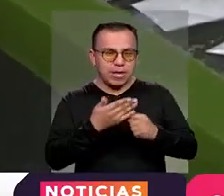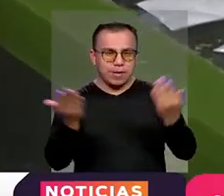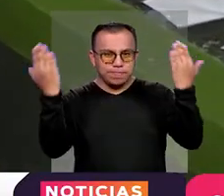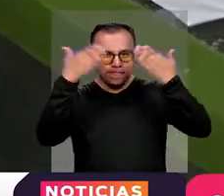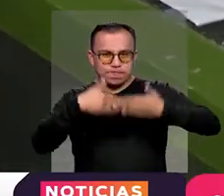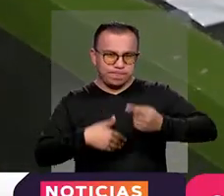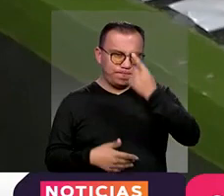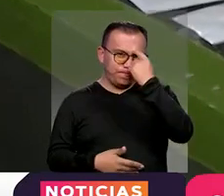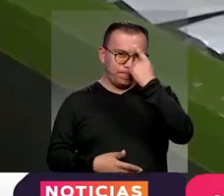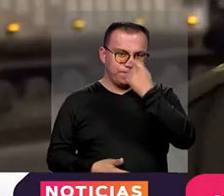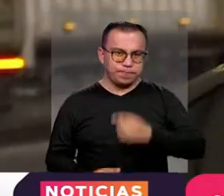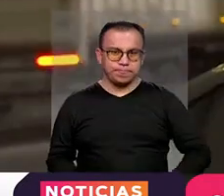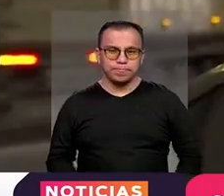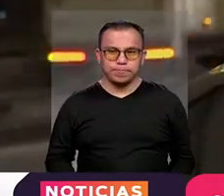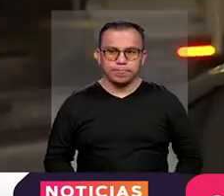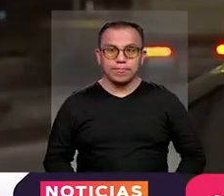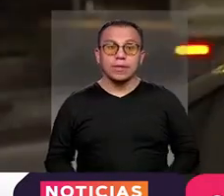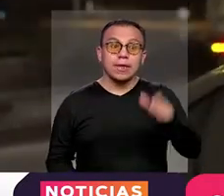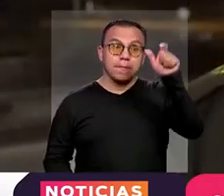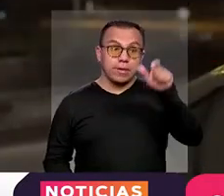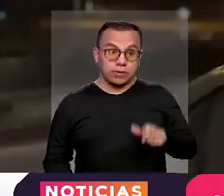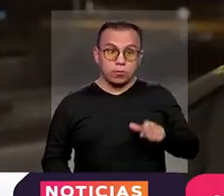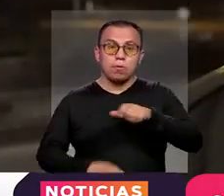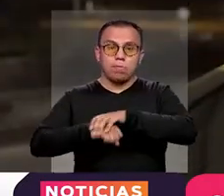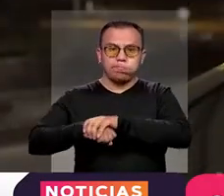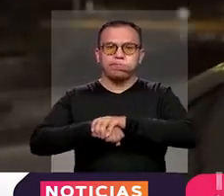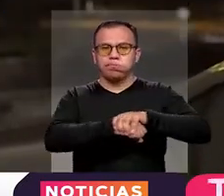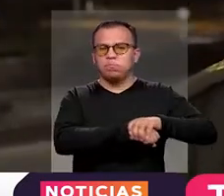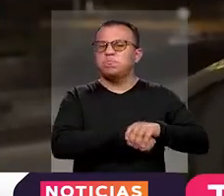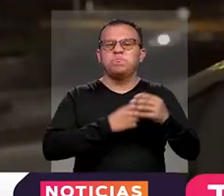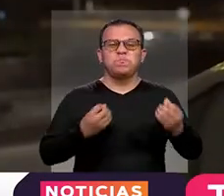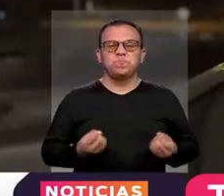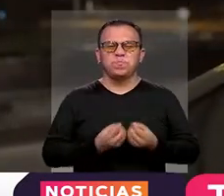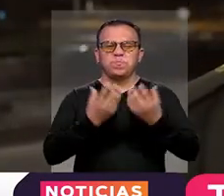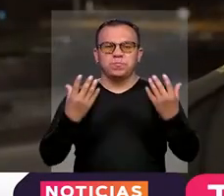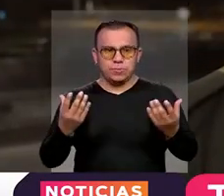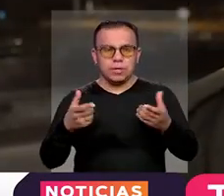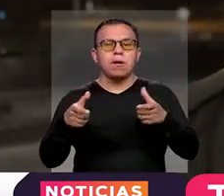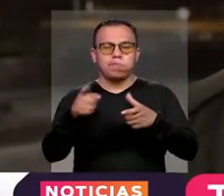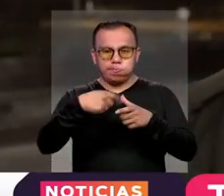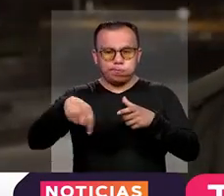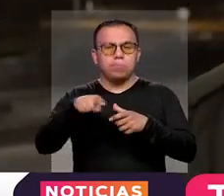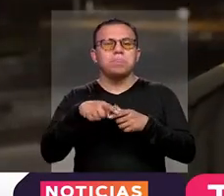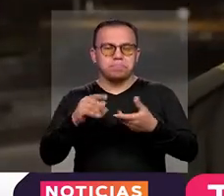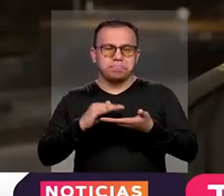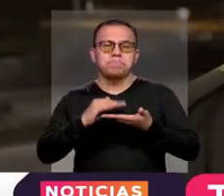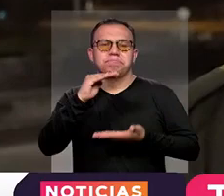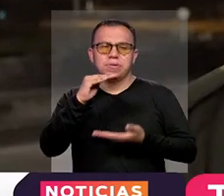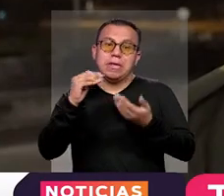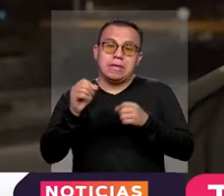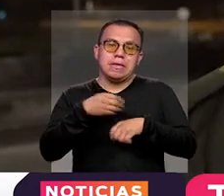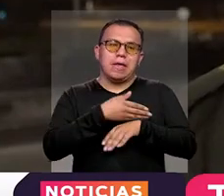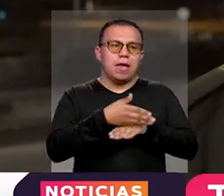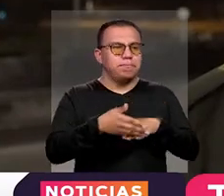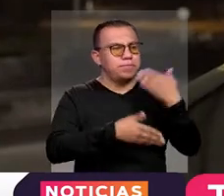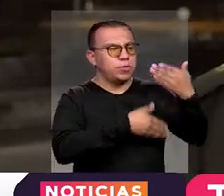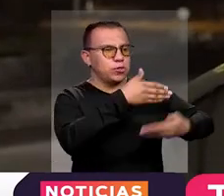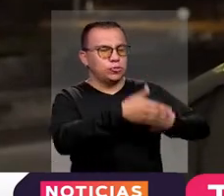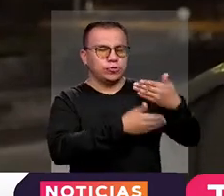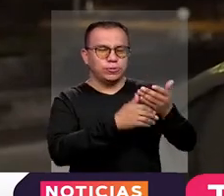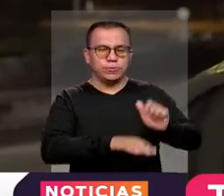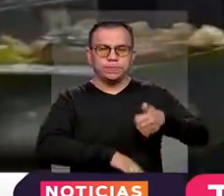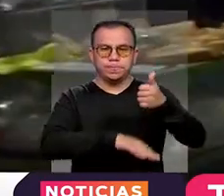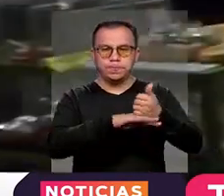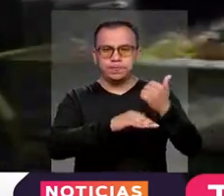de las autoridades. Esta persona fue capturada, se le incautó una cierta cantidad de estupefacientes y fue dejada a disposición de la